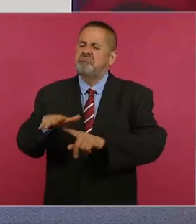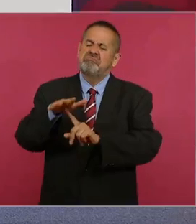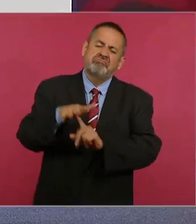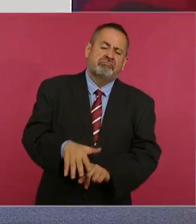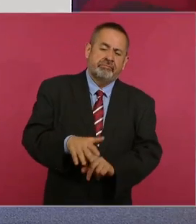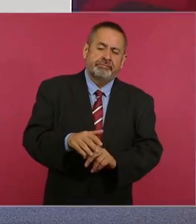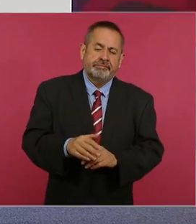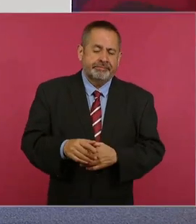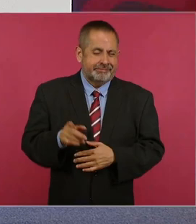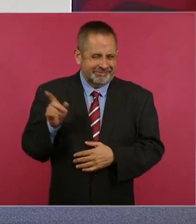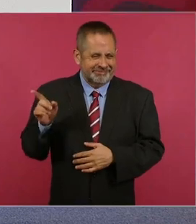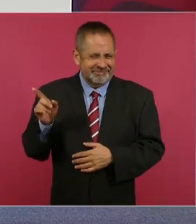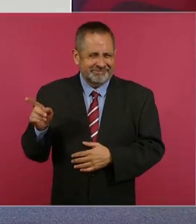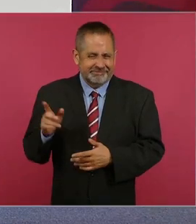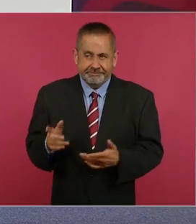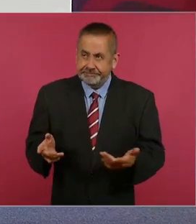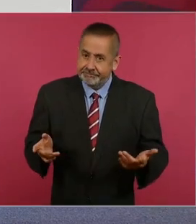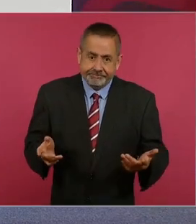Esto es